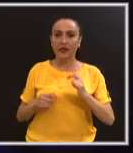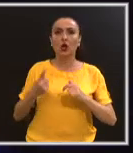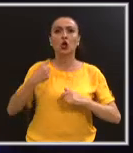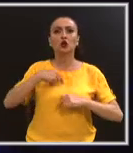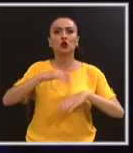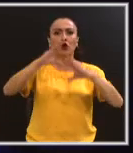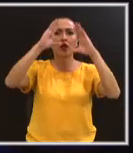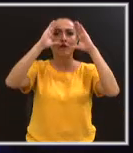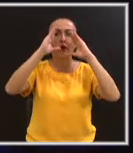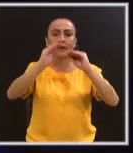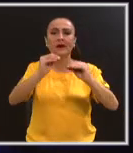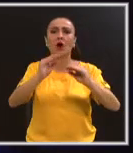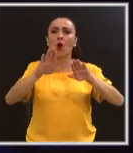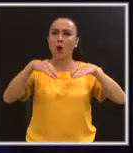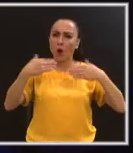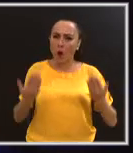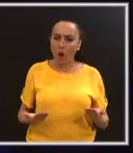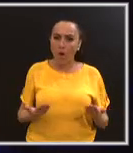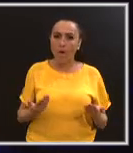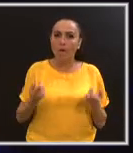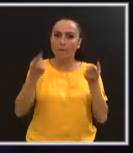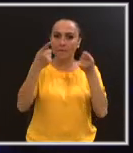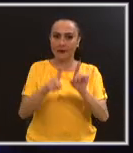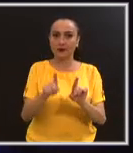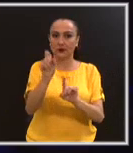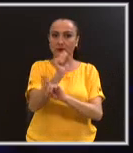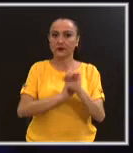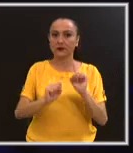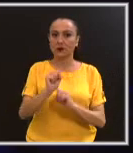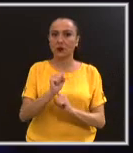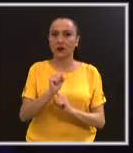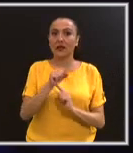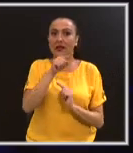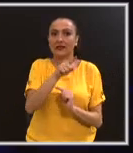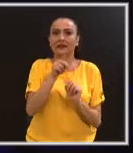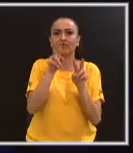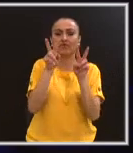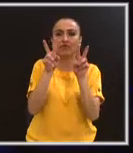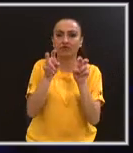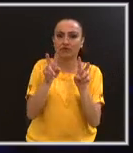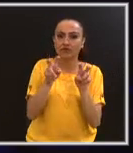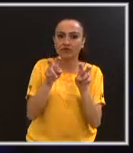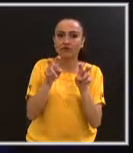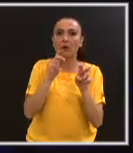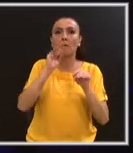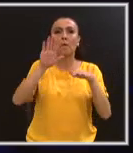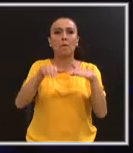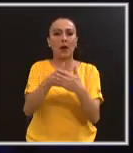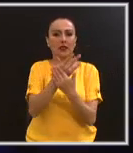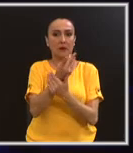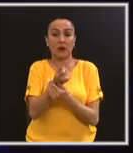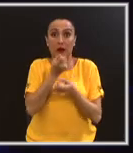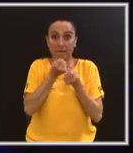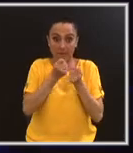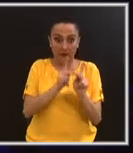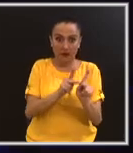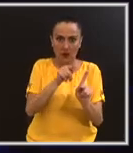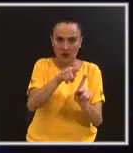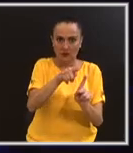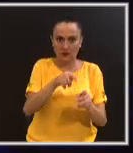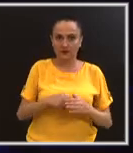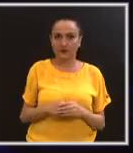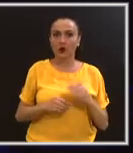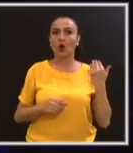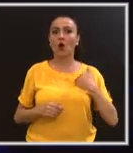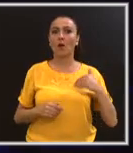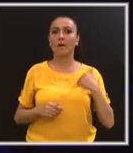dábamos cuenta de cómo se habían dado las circunstancias de ese aparente matrimonio que le permitió a este